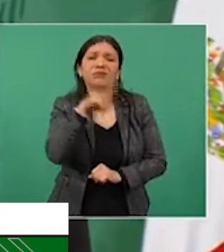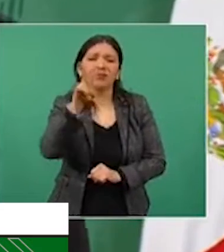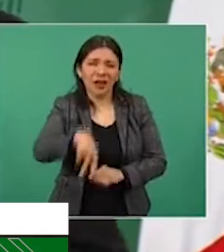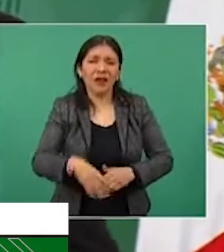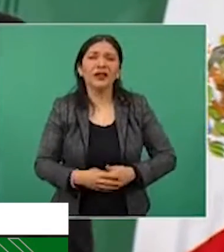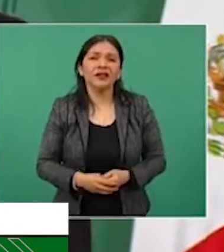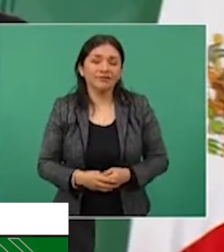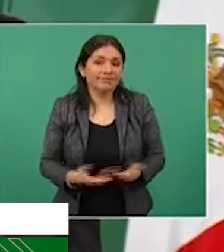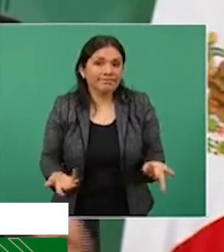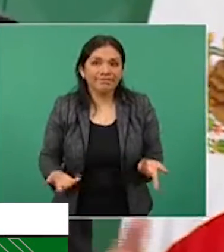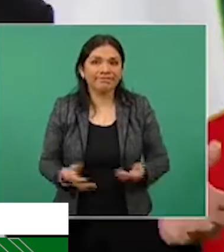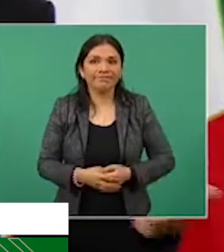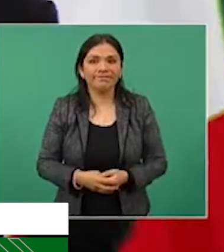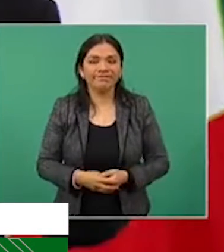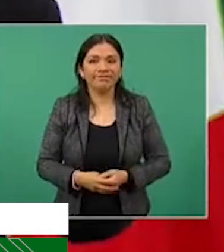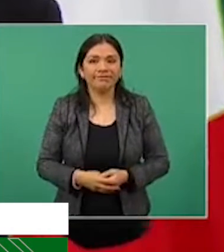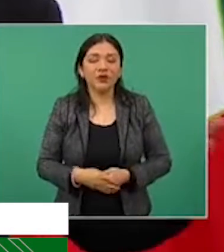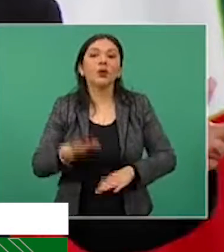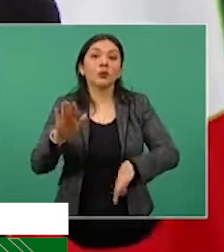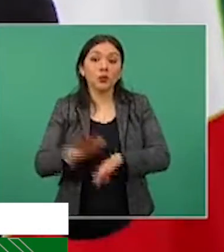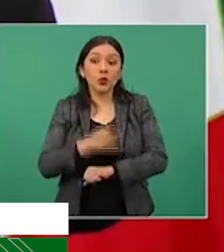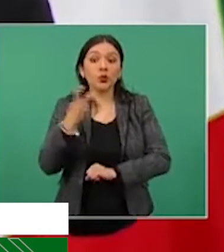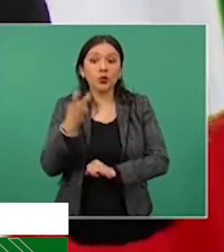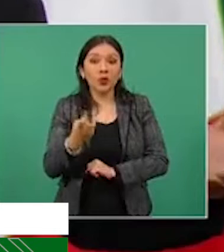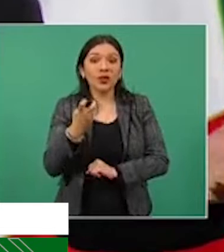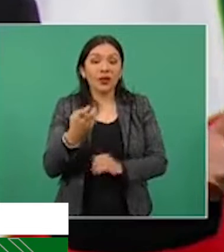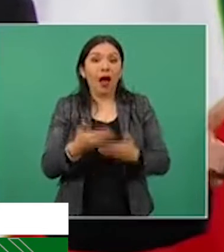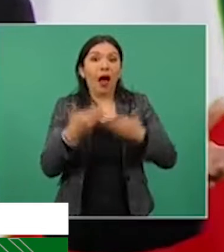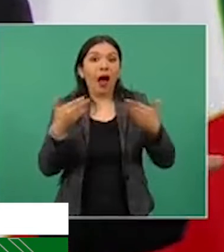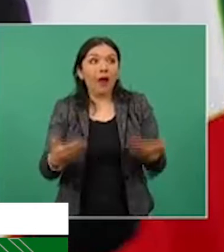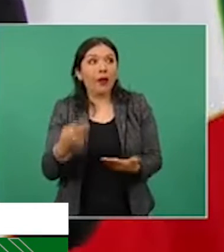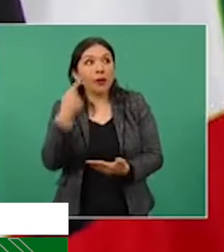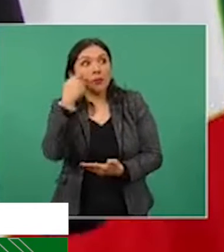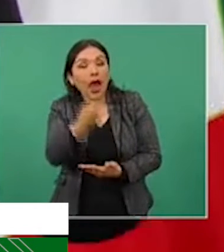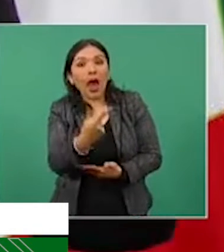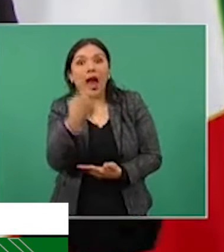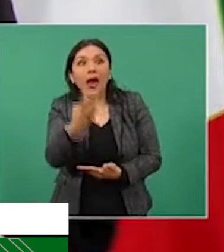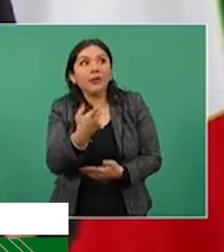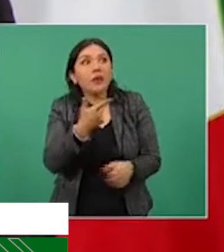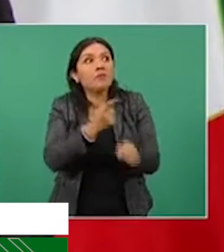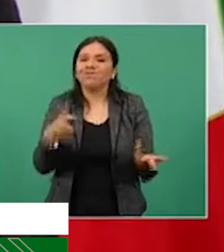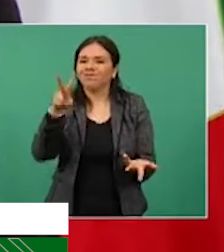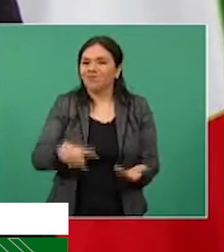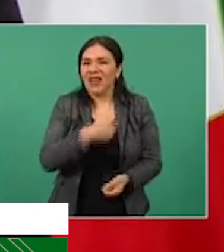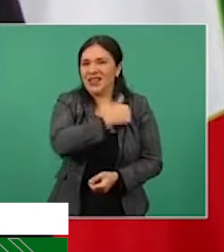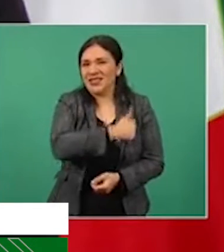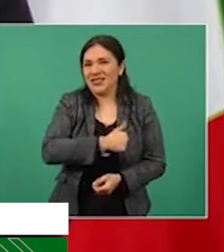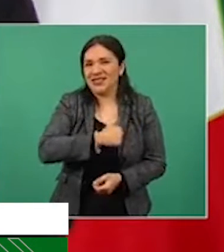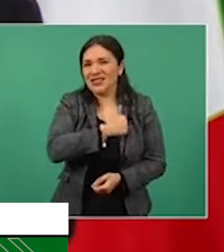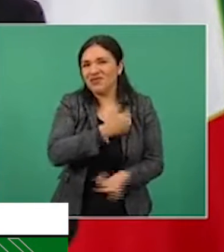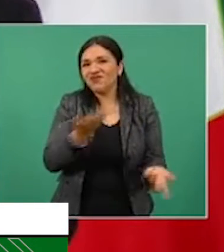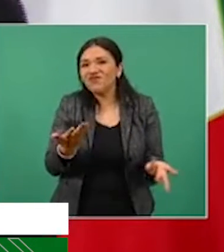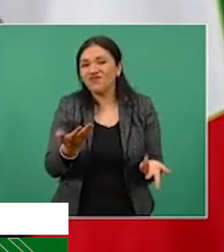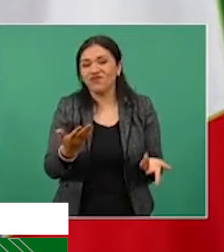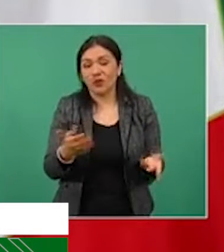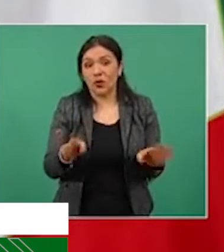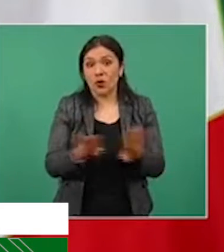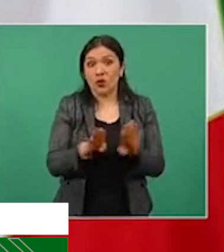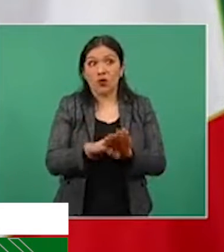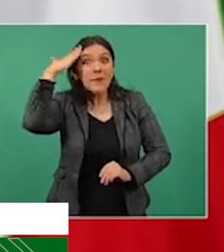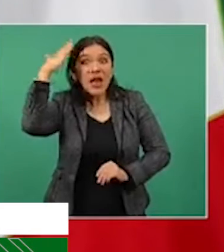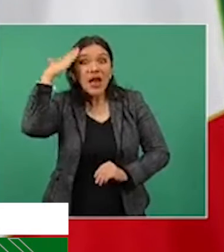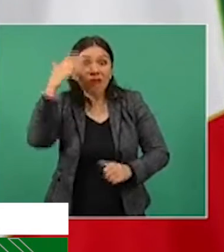consulta de revocación de mandato. Por eso estamos ante esta situación tan lamentable de que un órgano